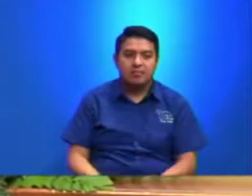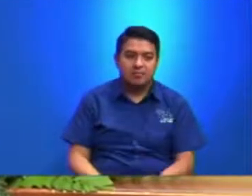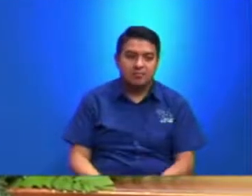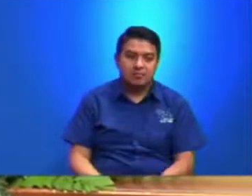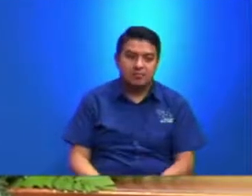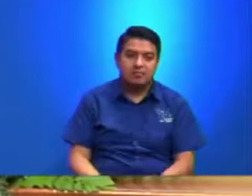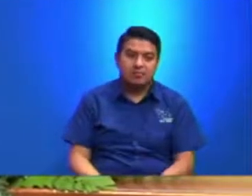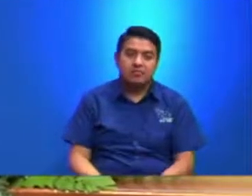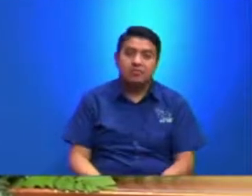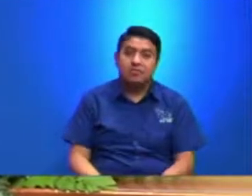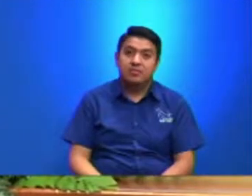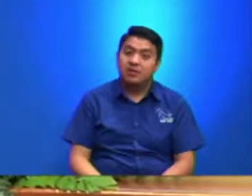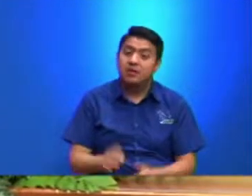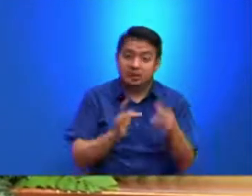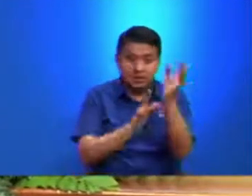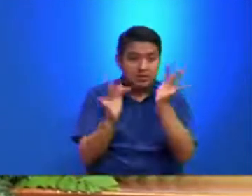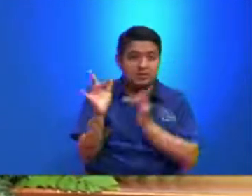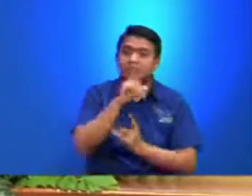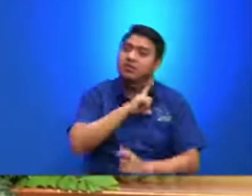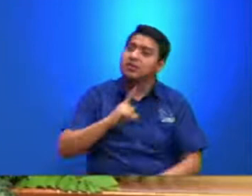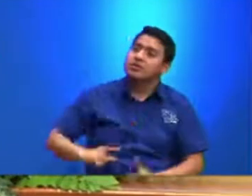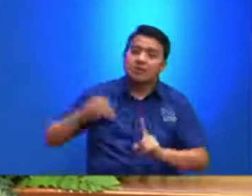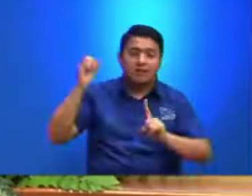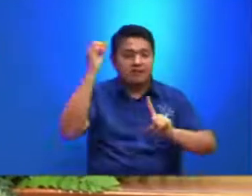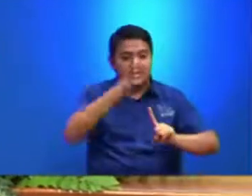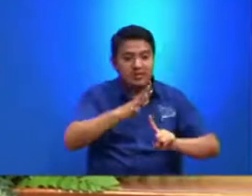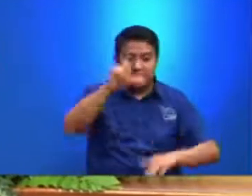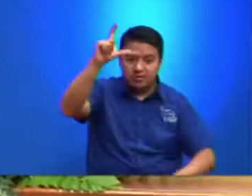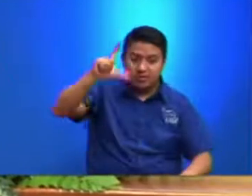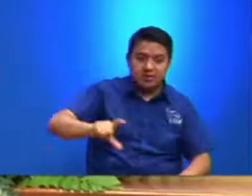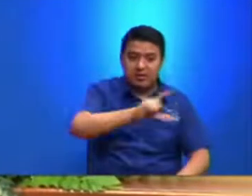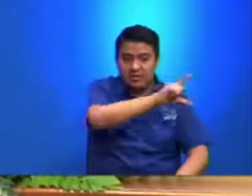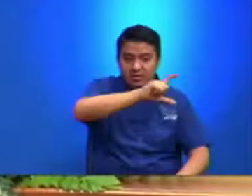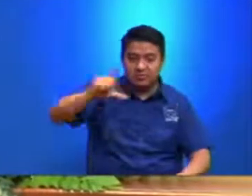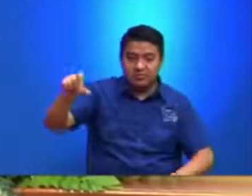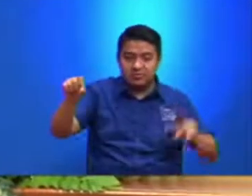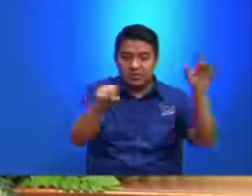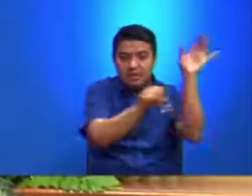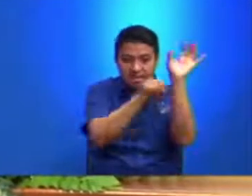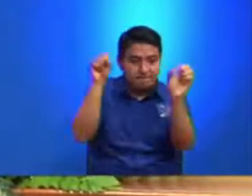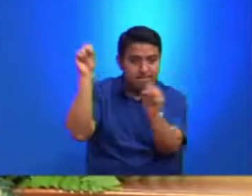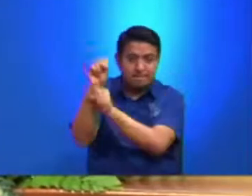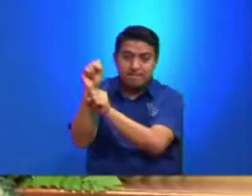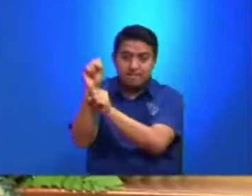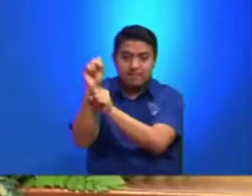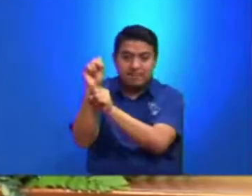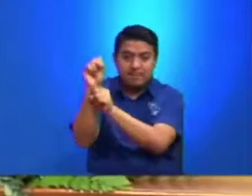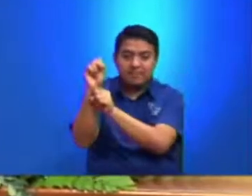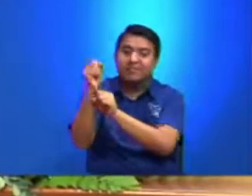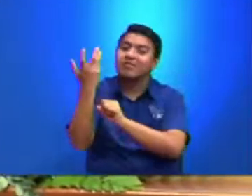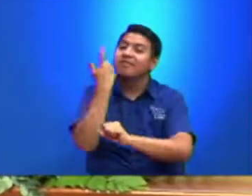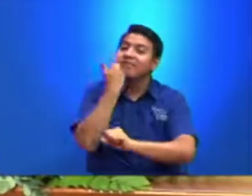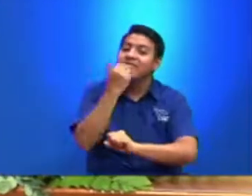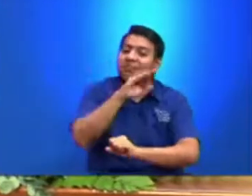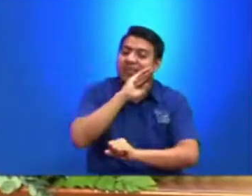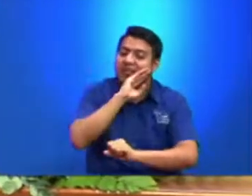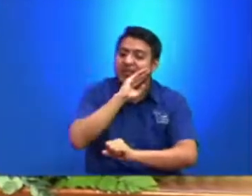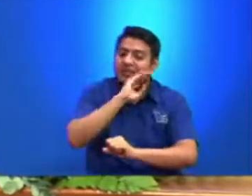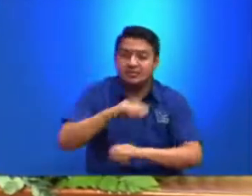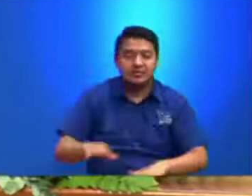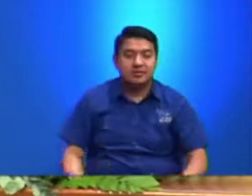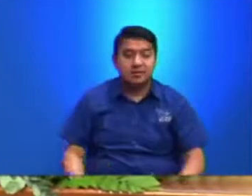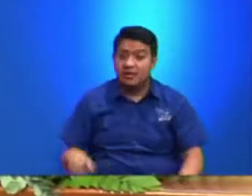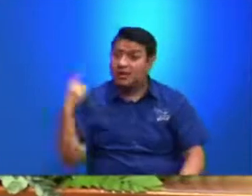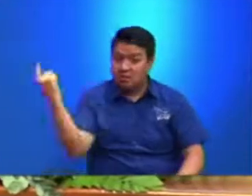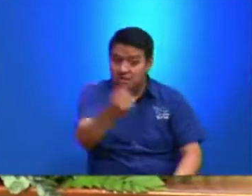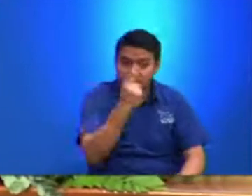Gloria a Dios. Mi Señor Jesucristo bendito, que en la cruz del Calvario llevó todas mis enfermedades y las de ustedes. Y ahí